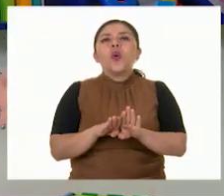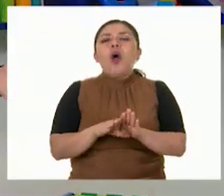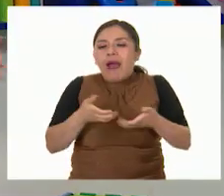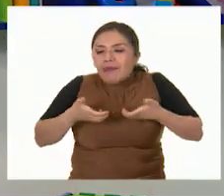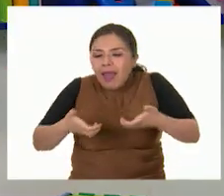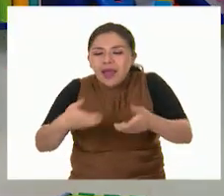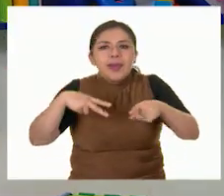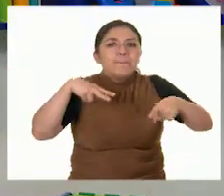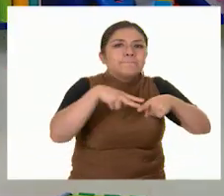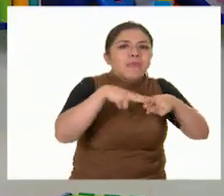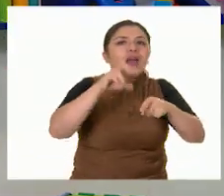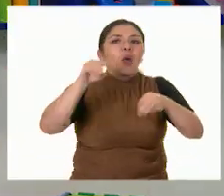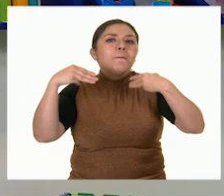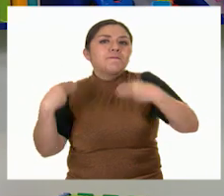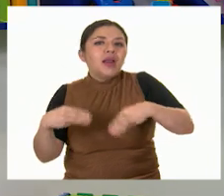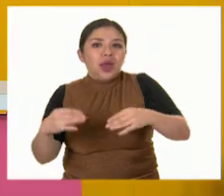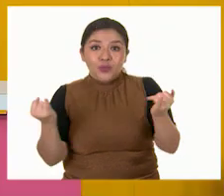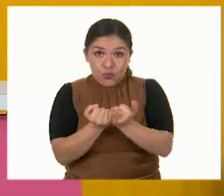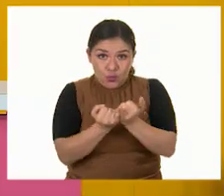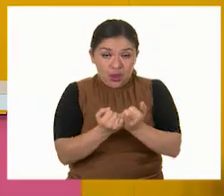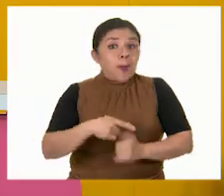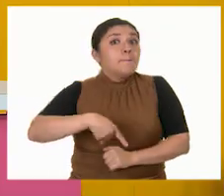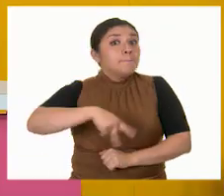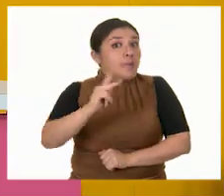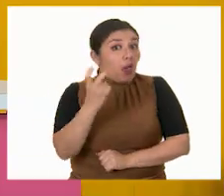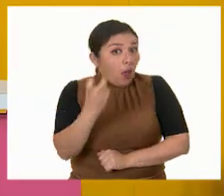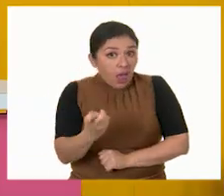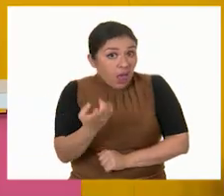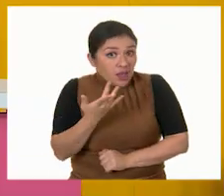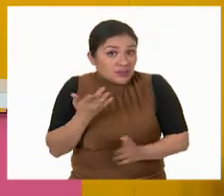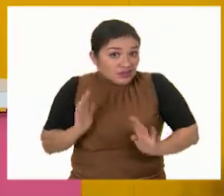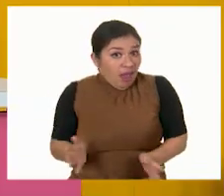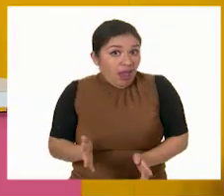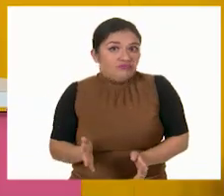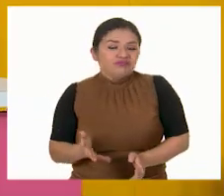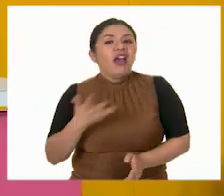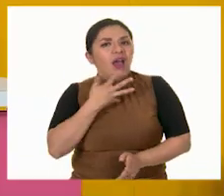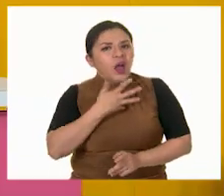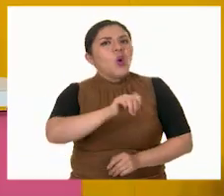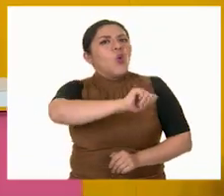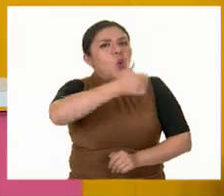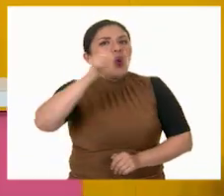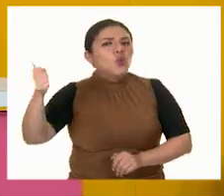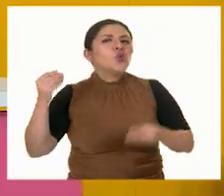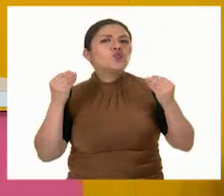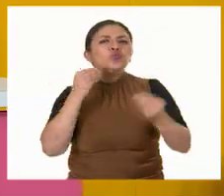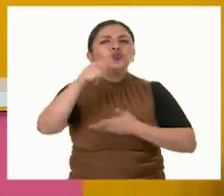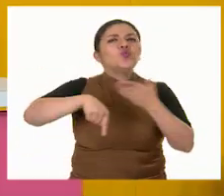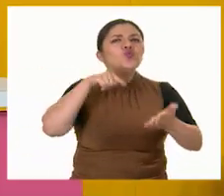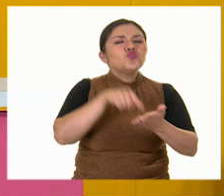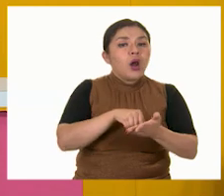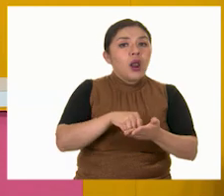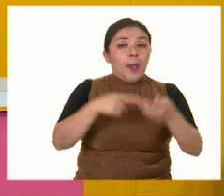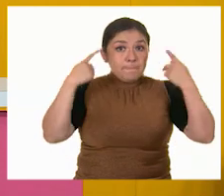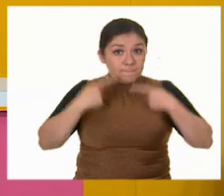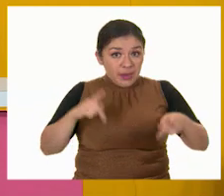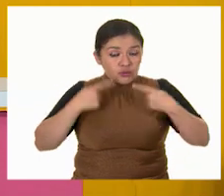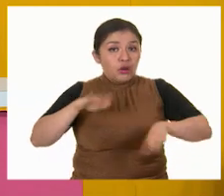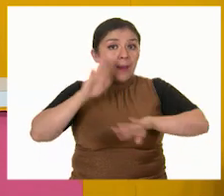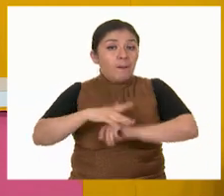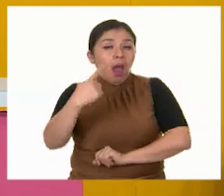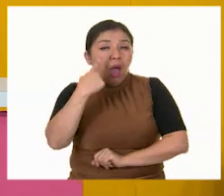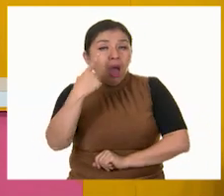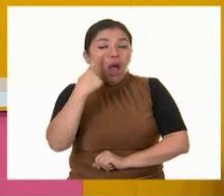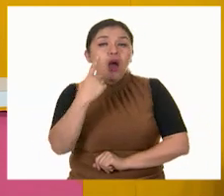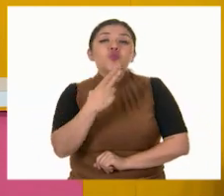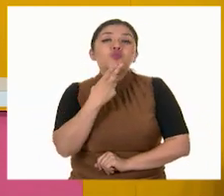un parque o en un mercado. Sí, pero no solamente eso, también hay otros muchos lugares que la gente pues